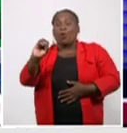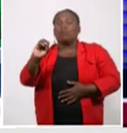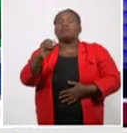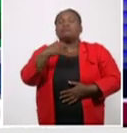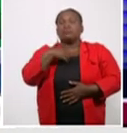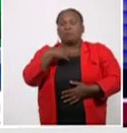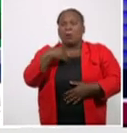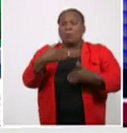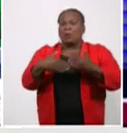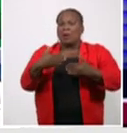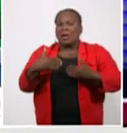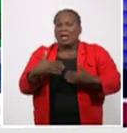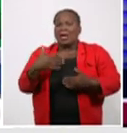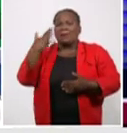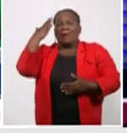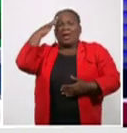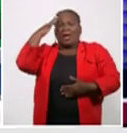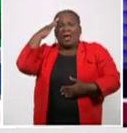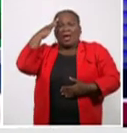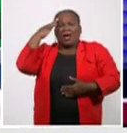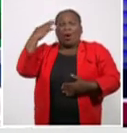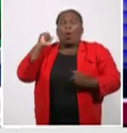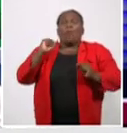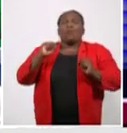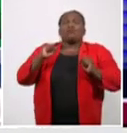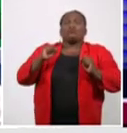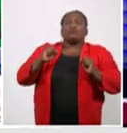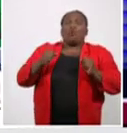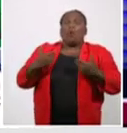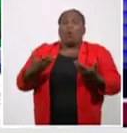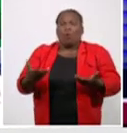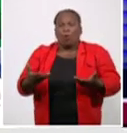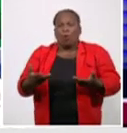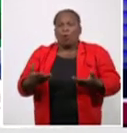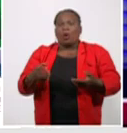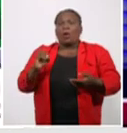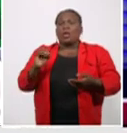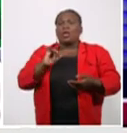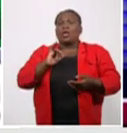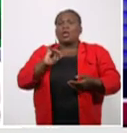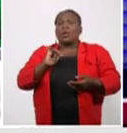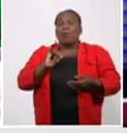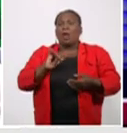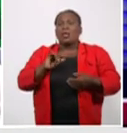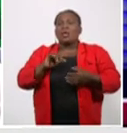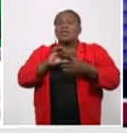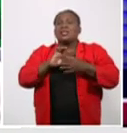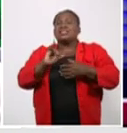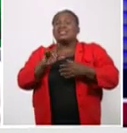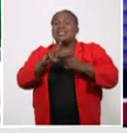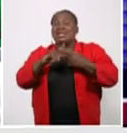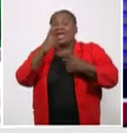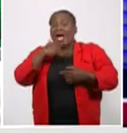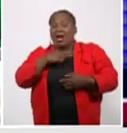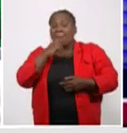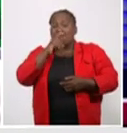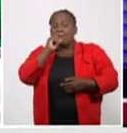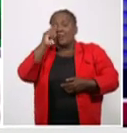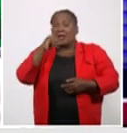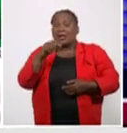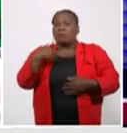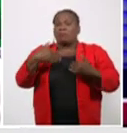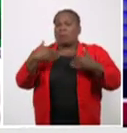accidentes cardiovasculares, convulsiones. El síndrome de Guillain-Barré, que es un síndrome que provoca una parálisis.